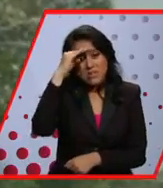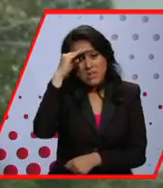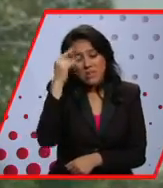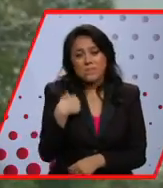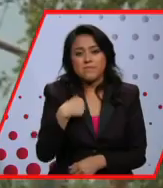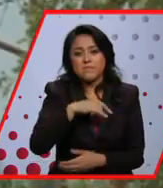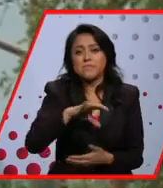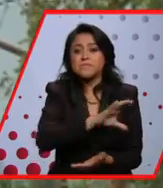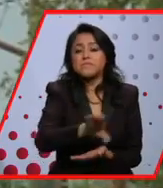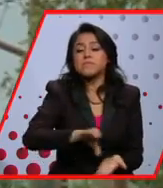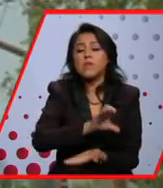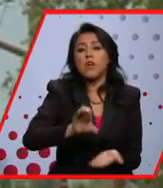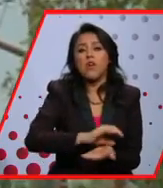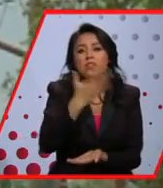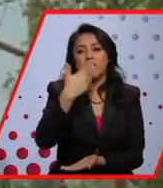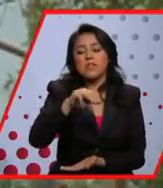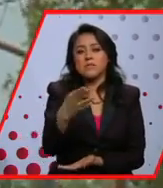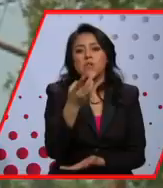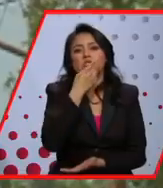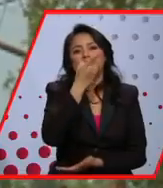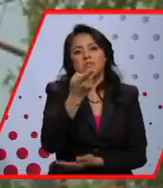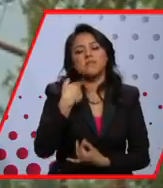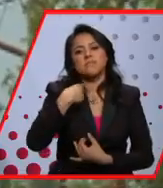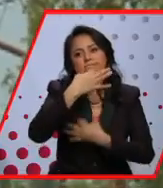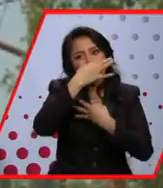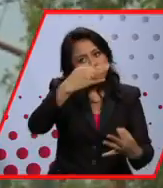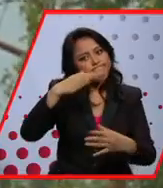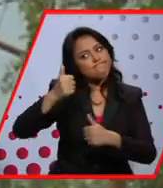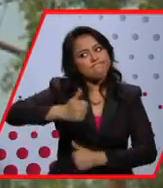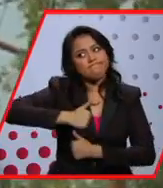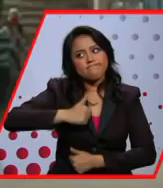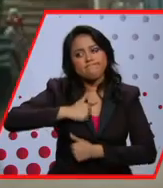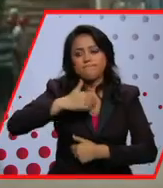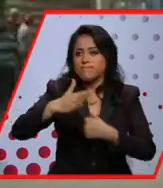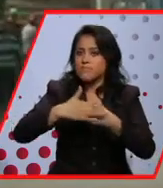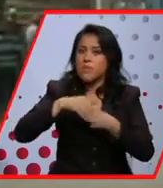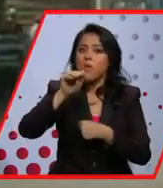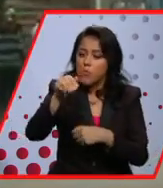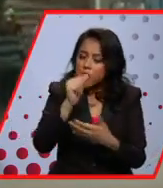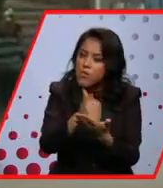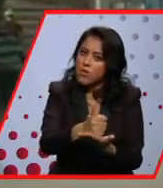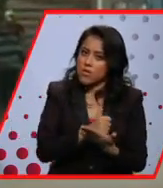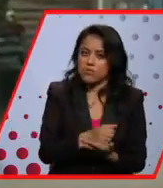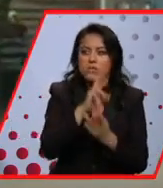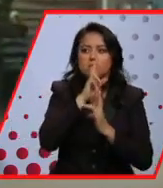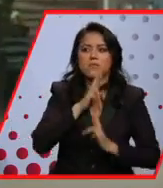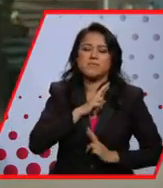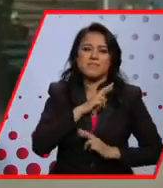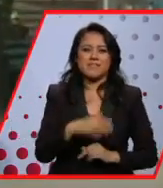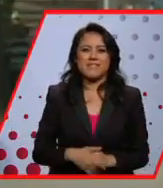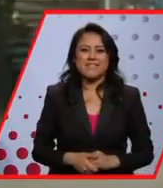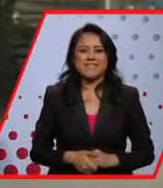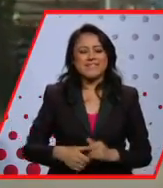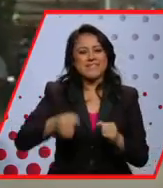10 de mayo alzan la voz para que las autoridades los escuchen y les den pronta solución a sus problemas.